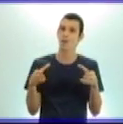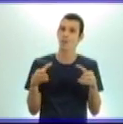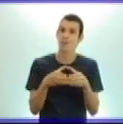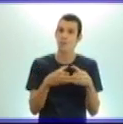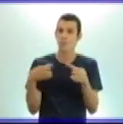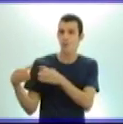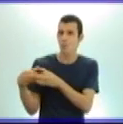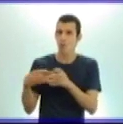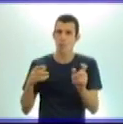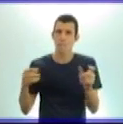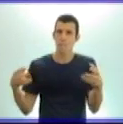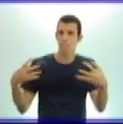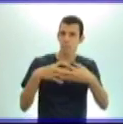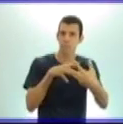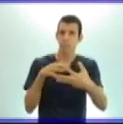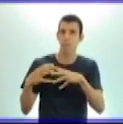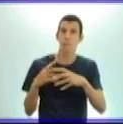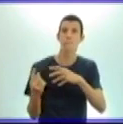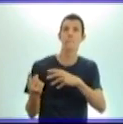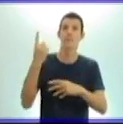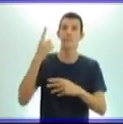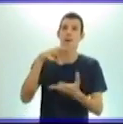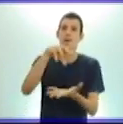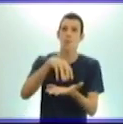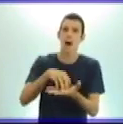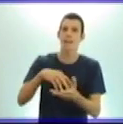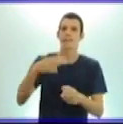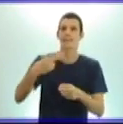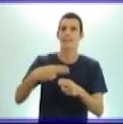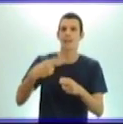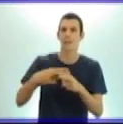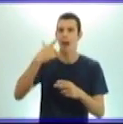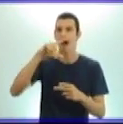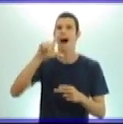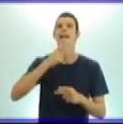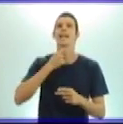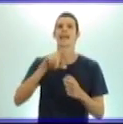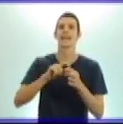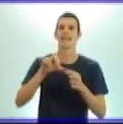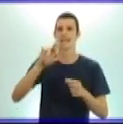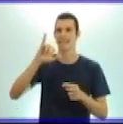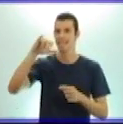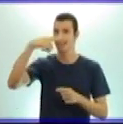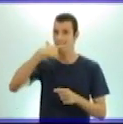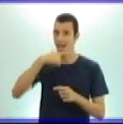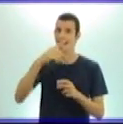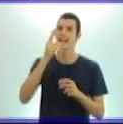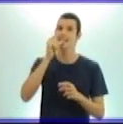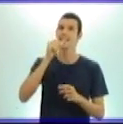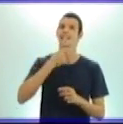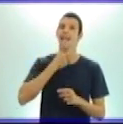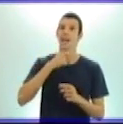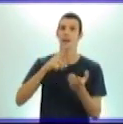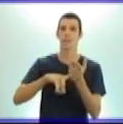del combate de La Plata, el combate del Ubero. Y esas mismas